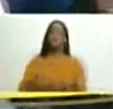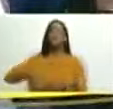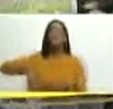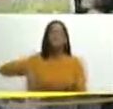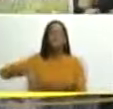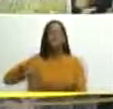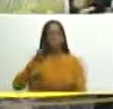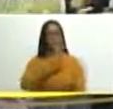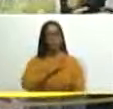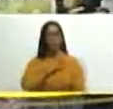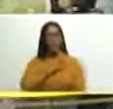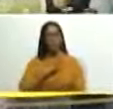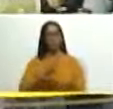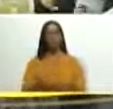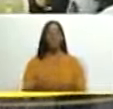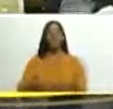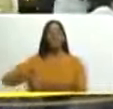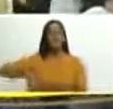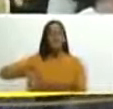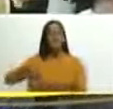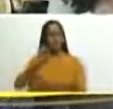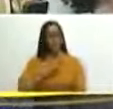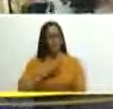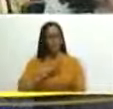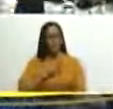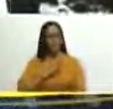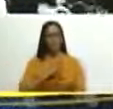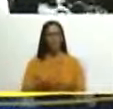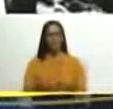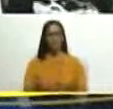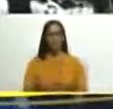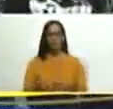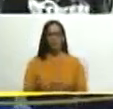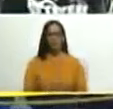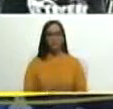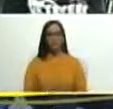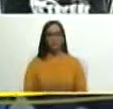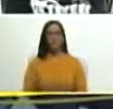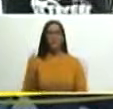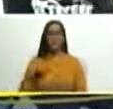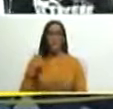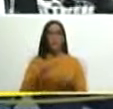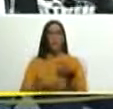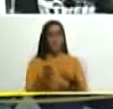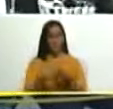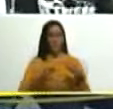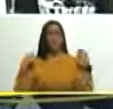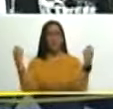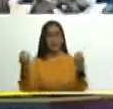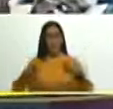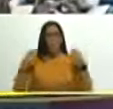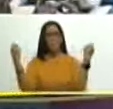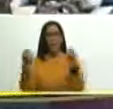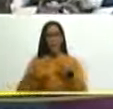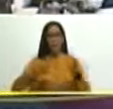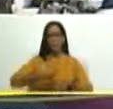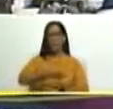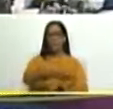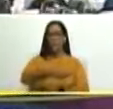es... ¡Nuestro! ¡El Esequibo es... ¡Nuestro! Tenemos que hacer una gran campaña de volanteo,